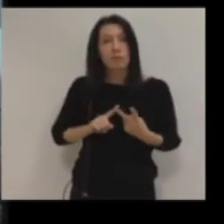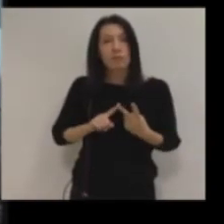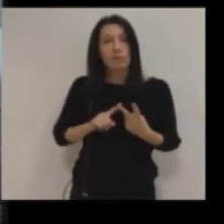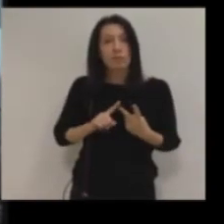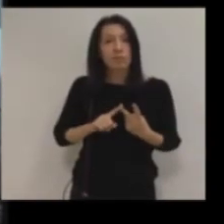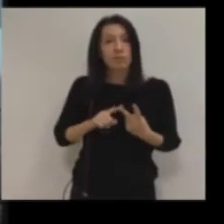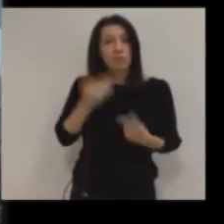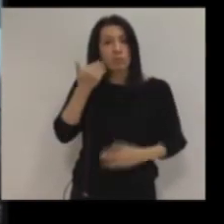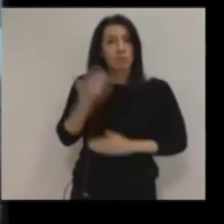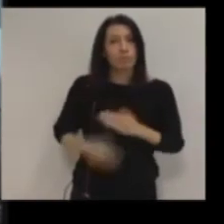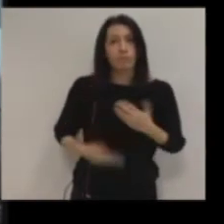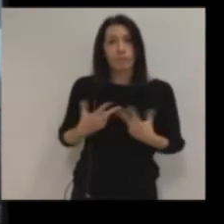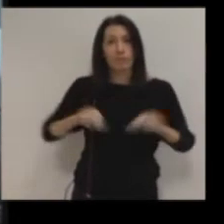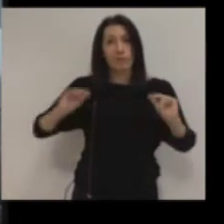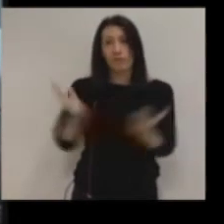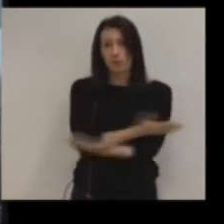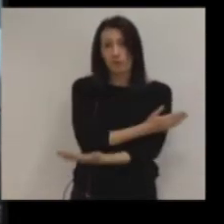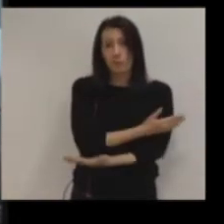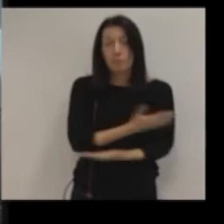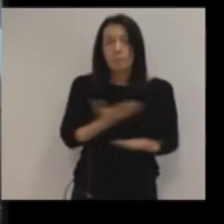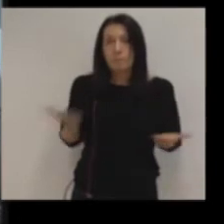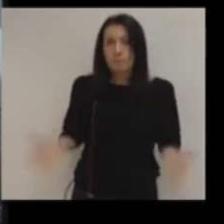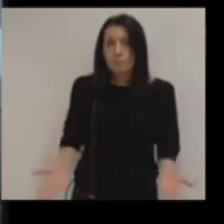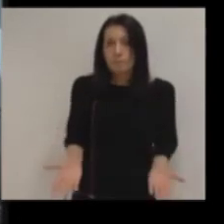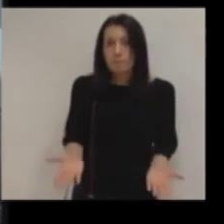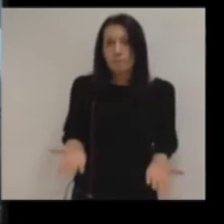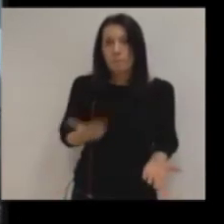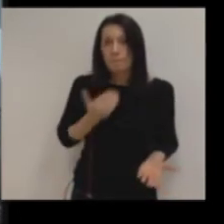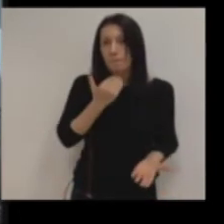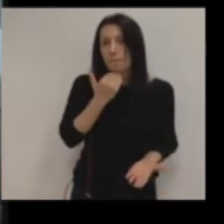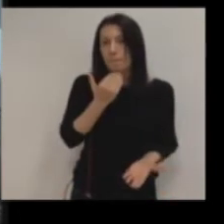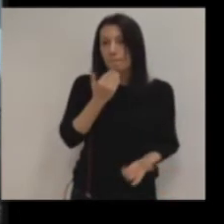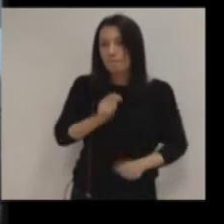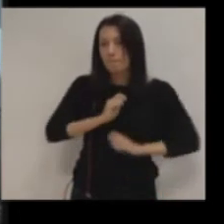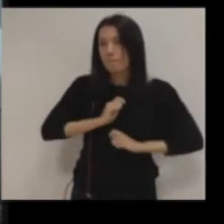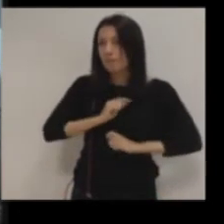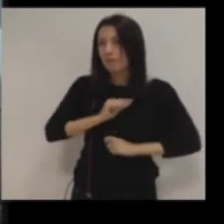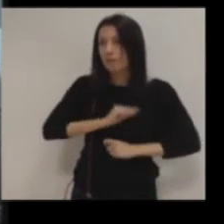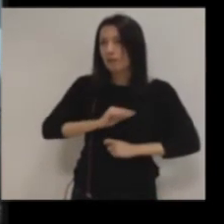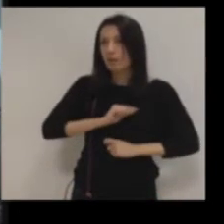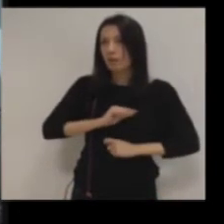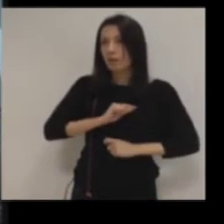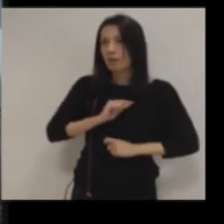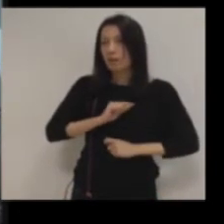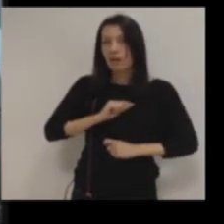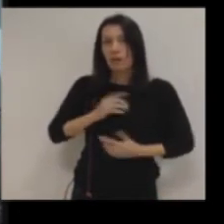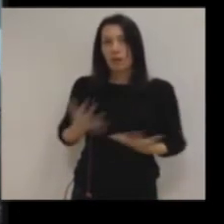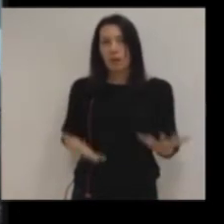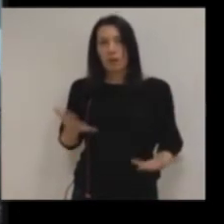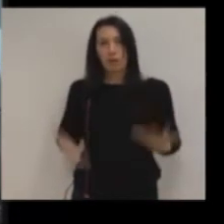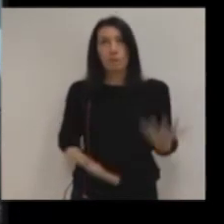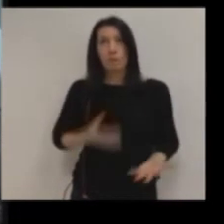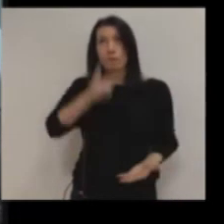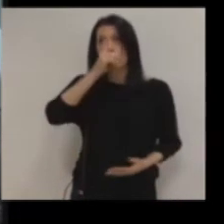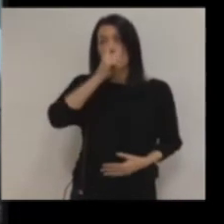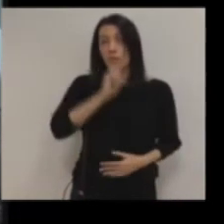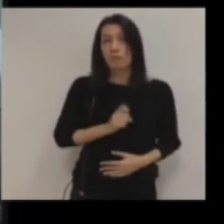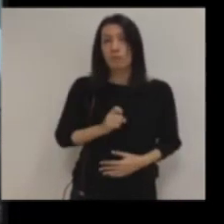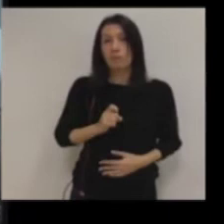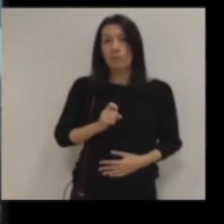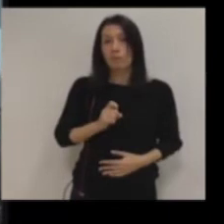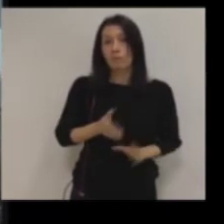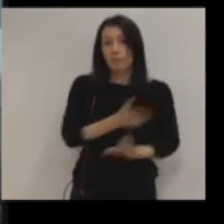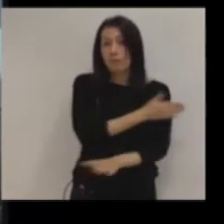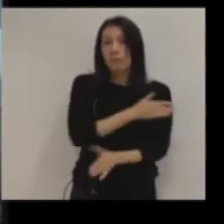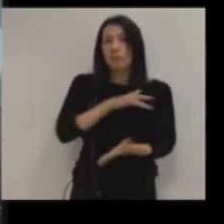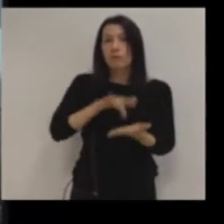O sea, quiero decir, entonces, claro, o sea, es una cosa que produce una indefensión. Yo recuerdo un caso que me pasó a